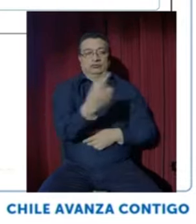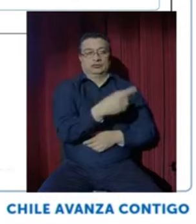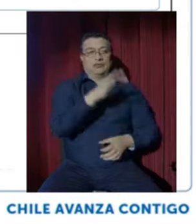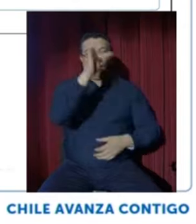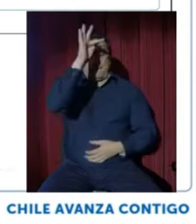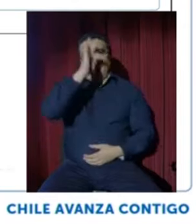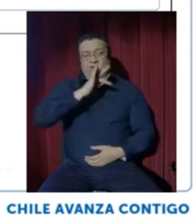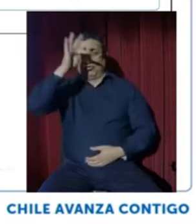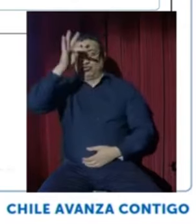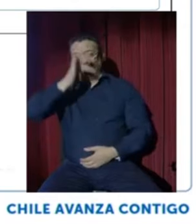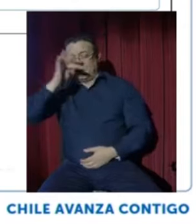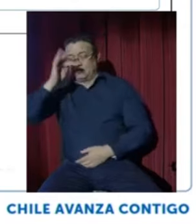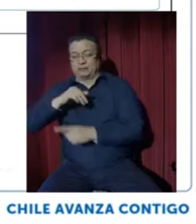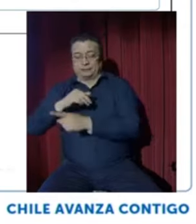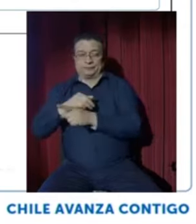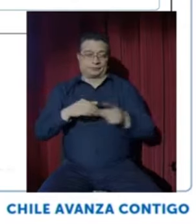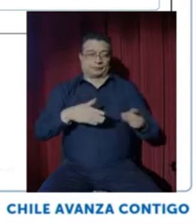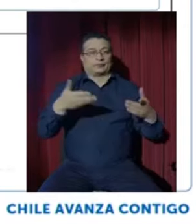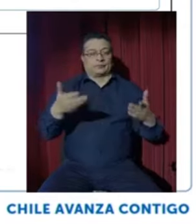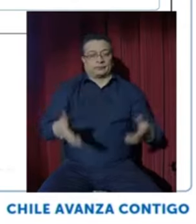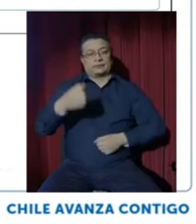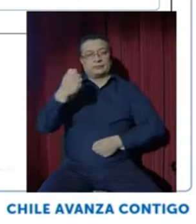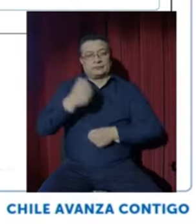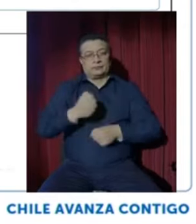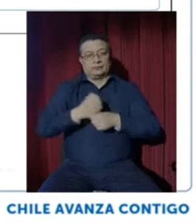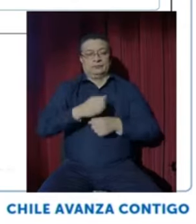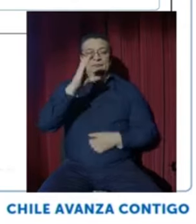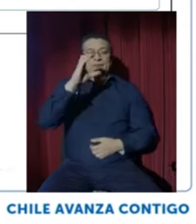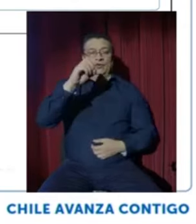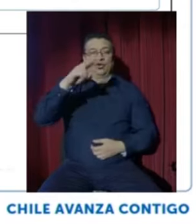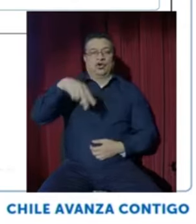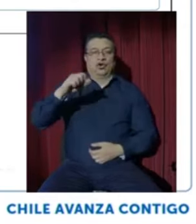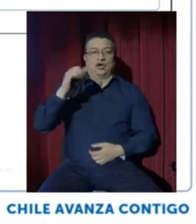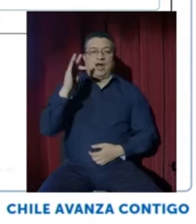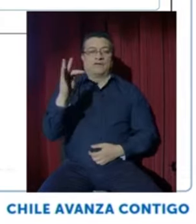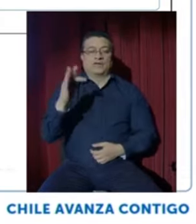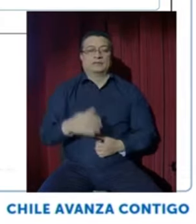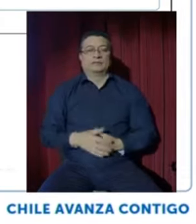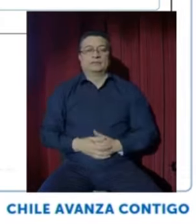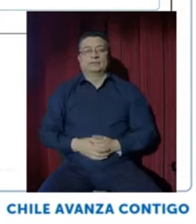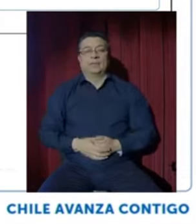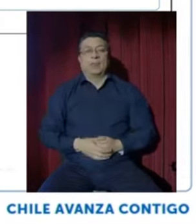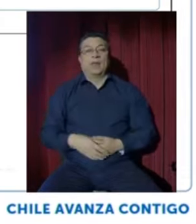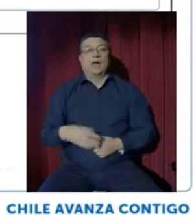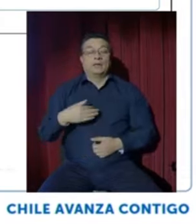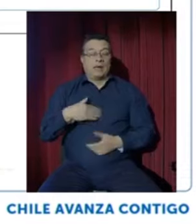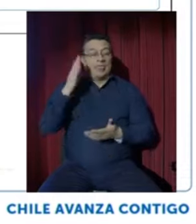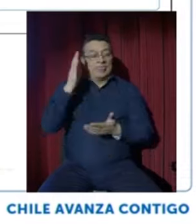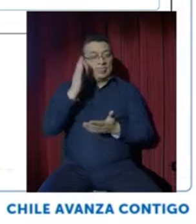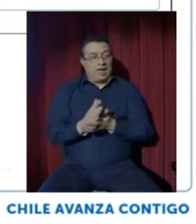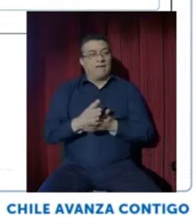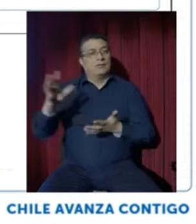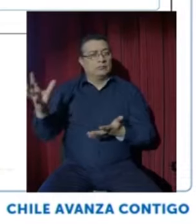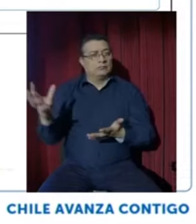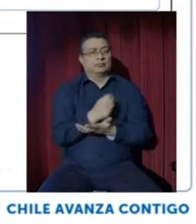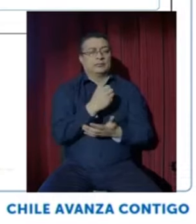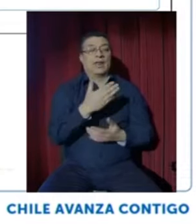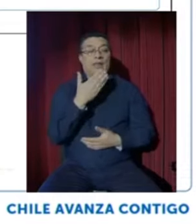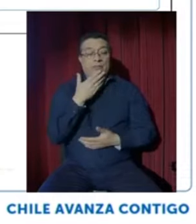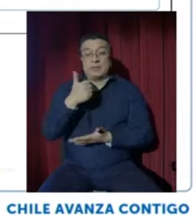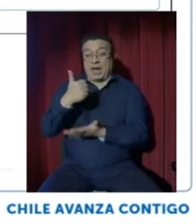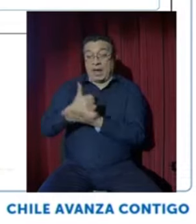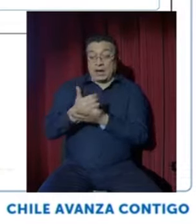funcionarios y funcionarias que actualmente trabajan en conaf tenemos que sacar adelante también